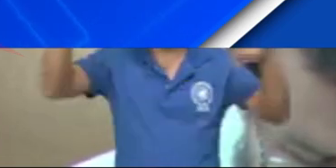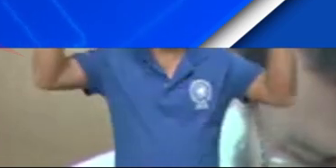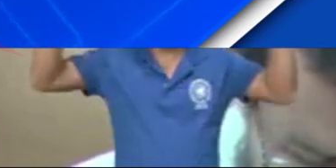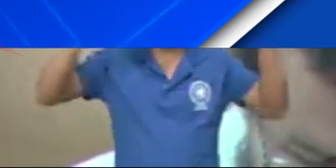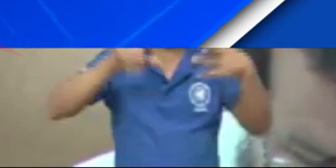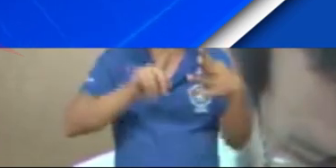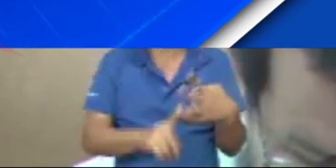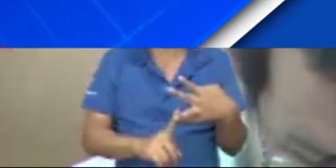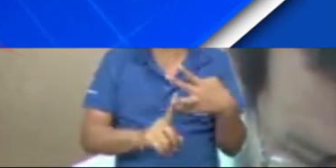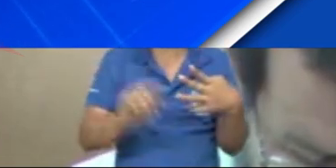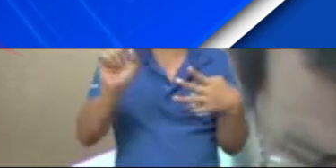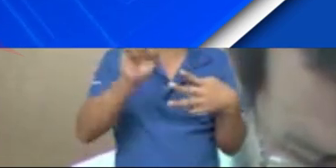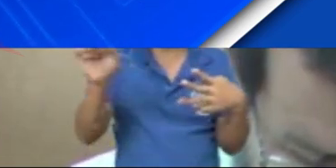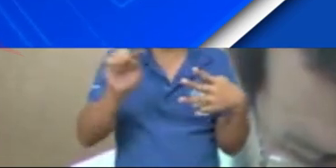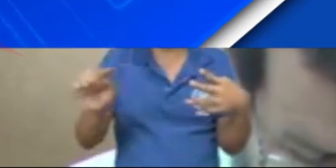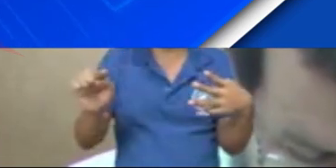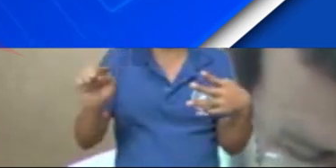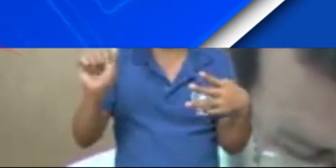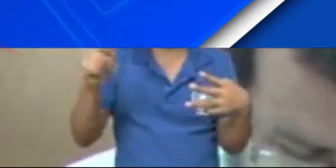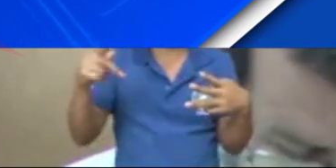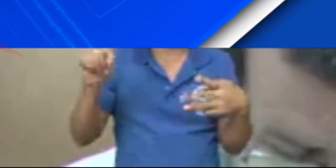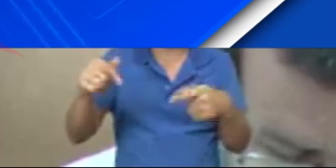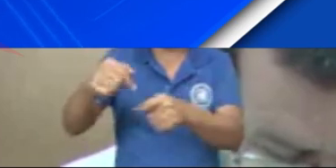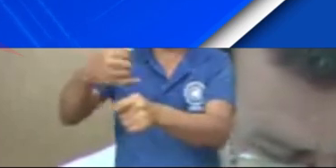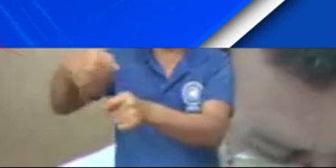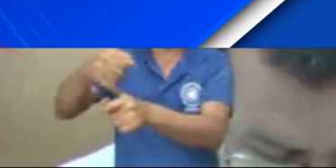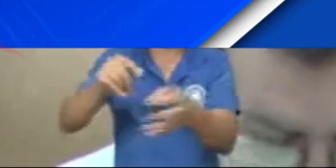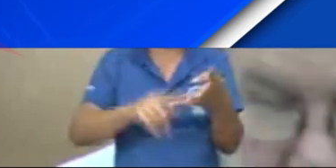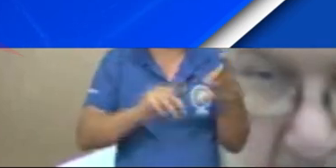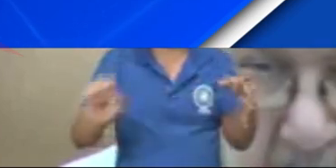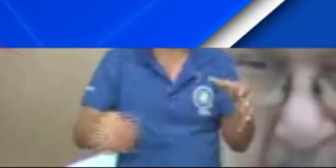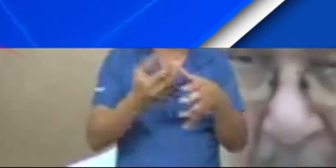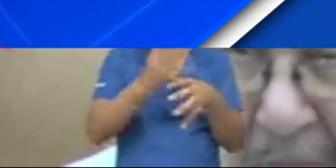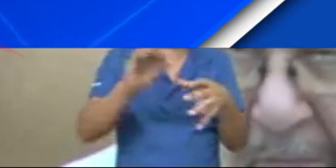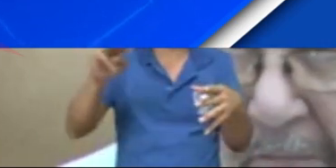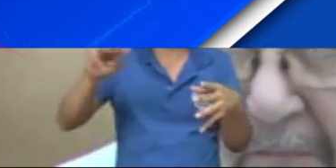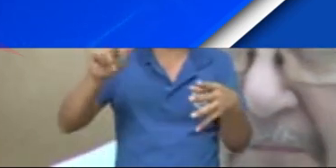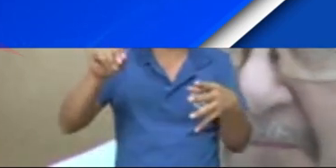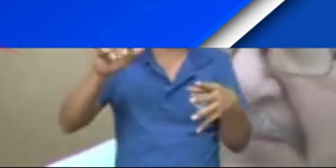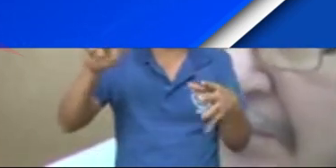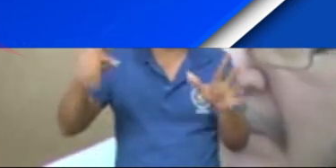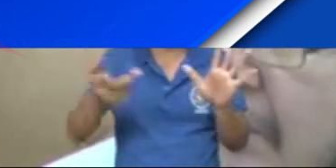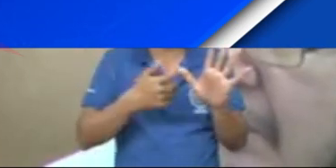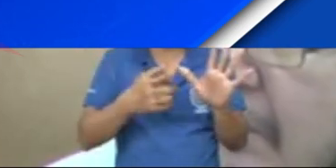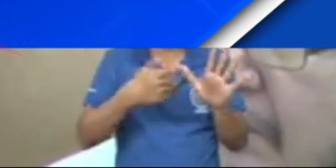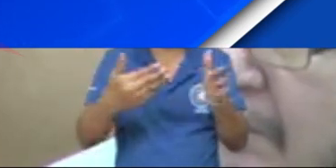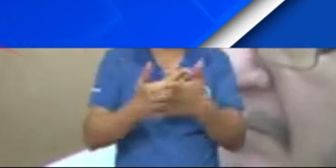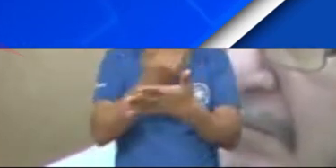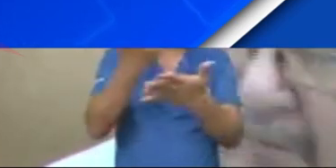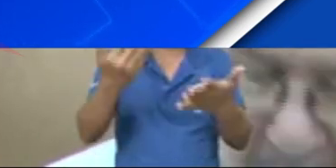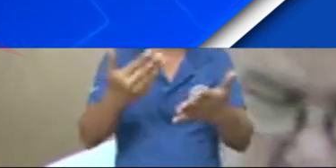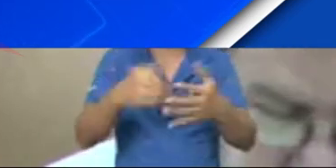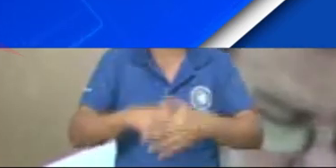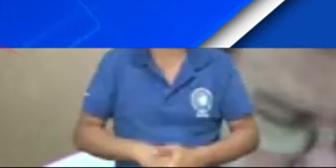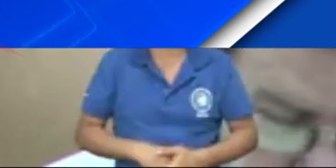el Archipiélago Zapatera, el Volcán Maderas y el último que se acaba de ser